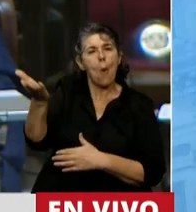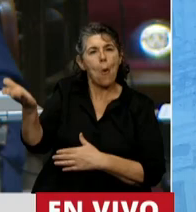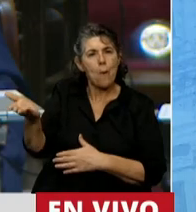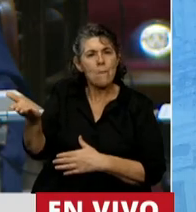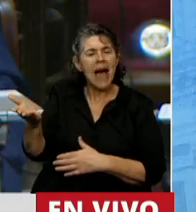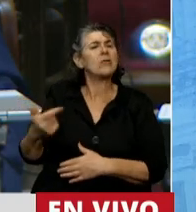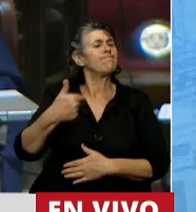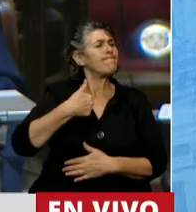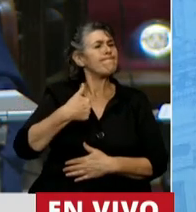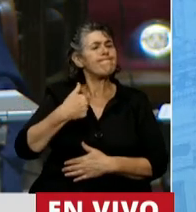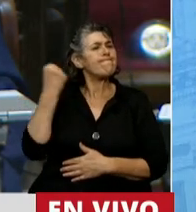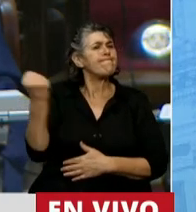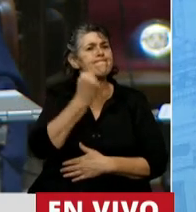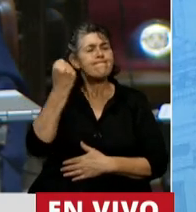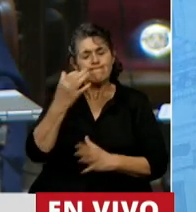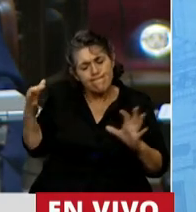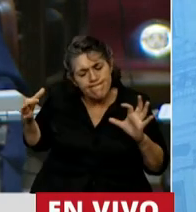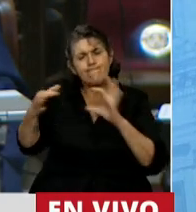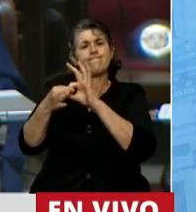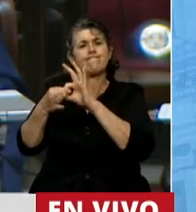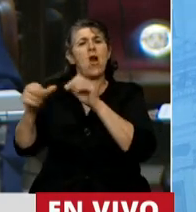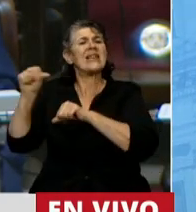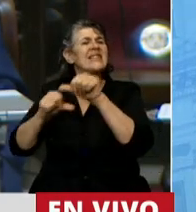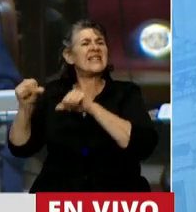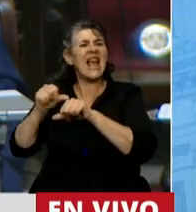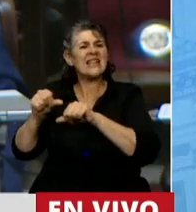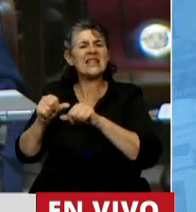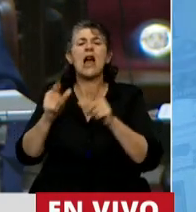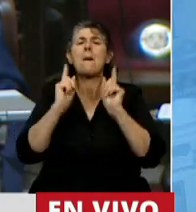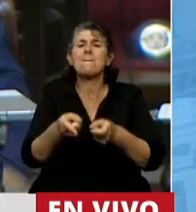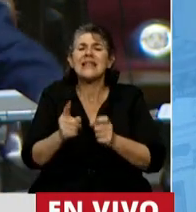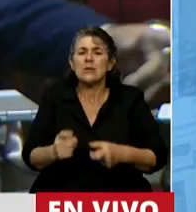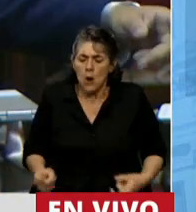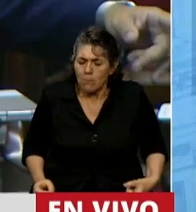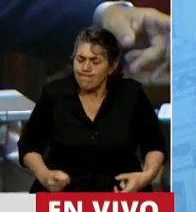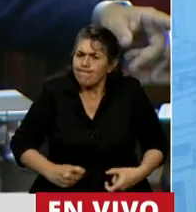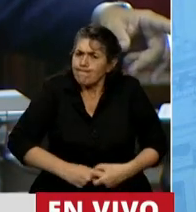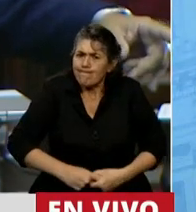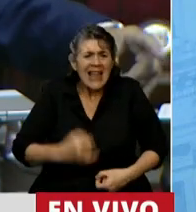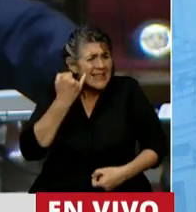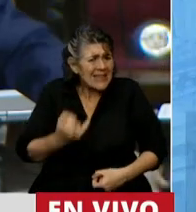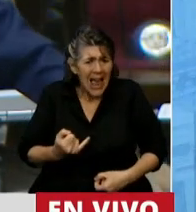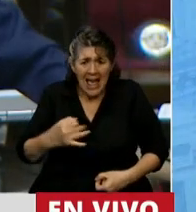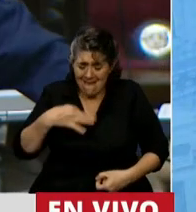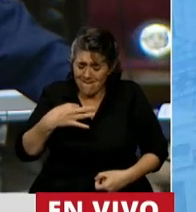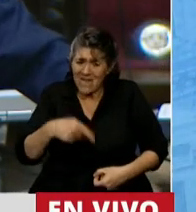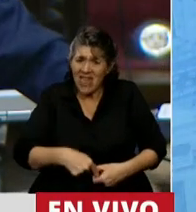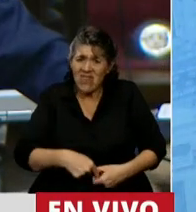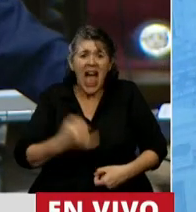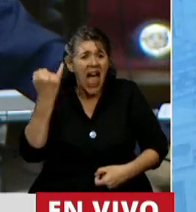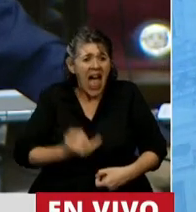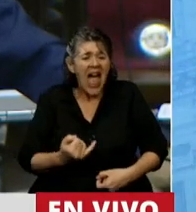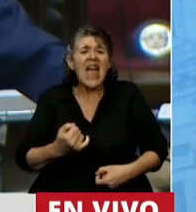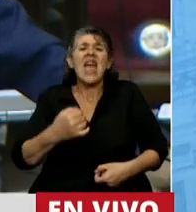la ciencia, que un ser concebido desde el instante mismo de su existencia debe ser protegido